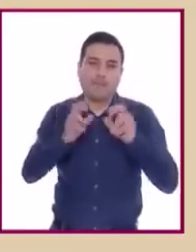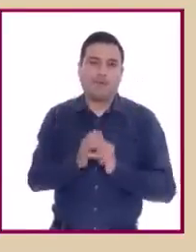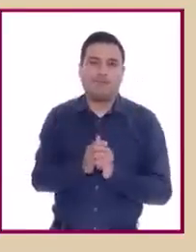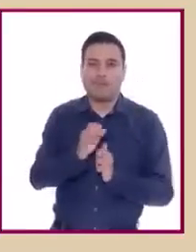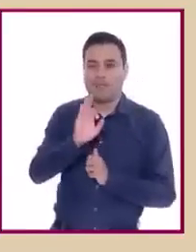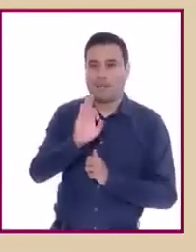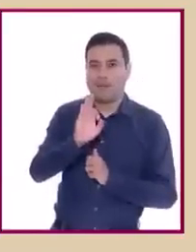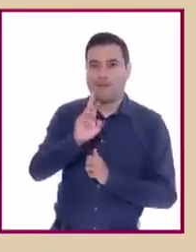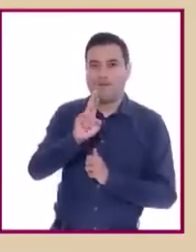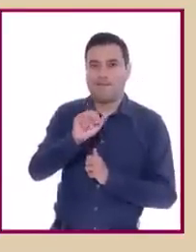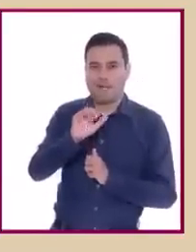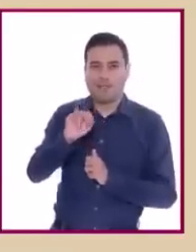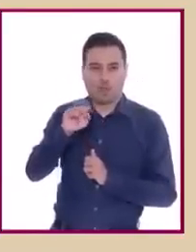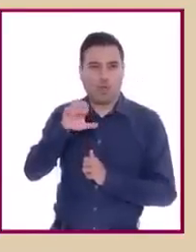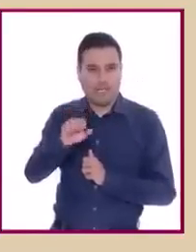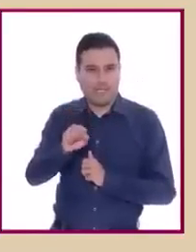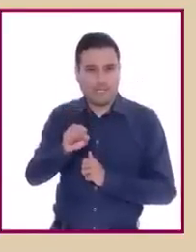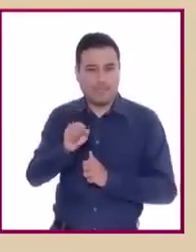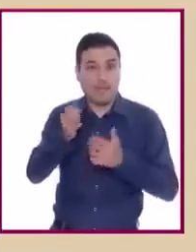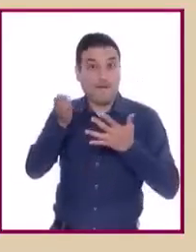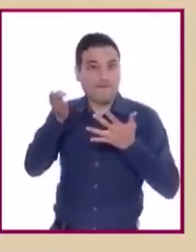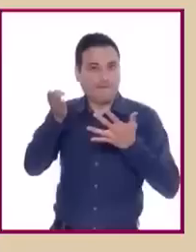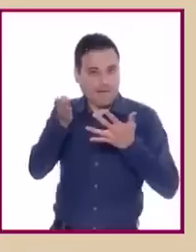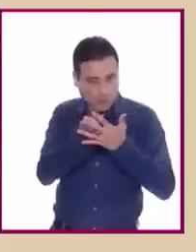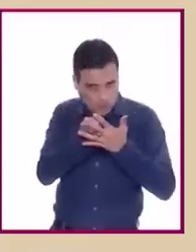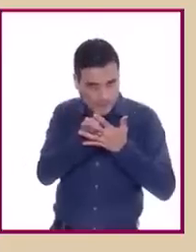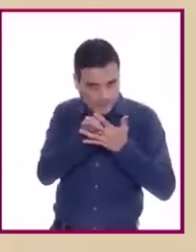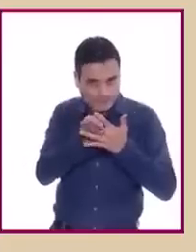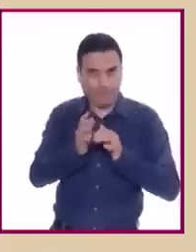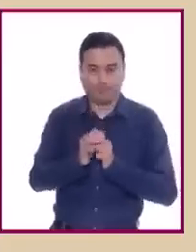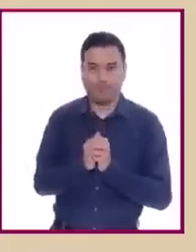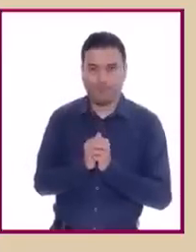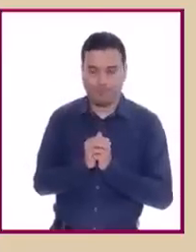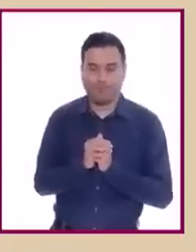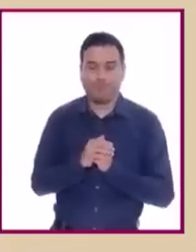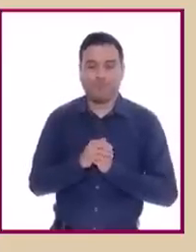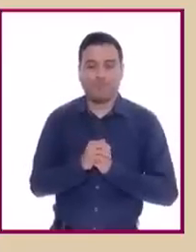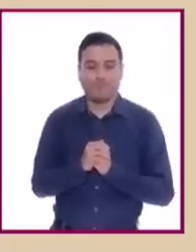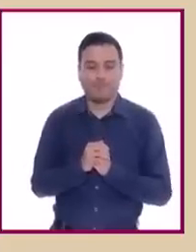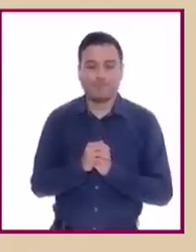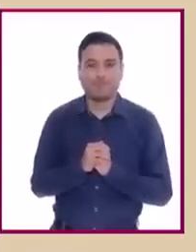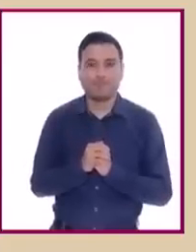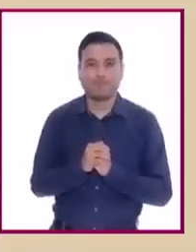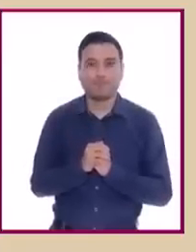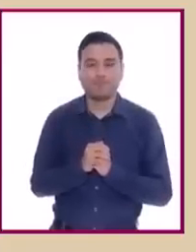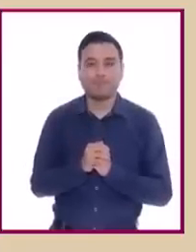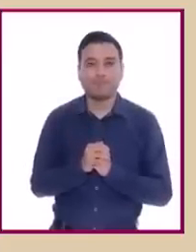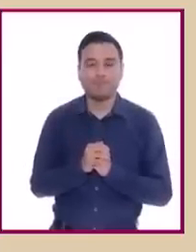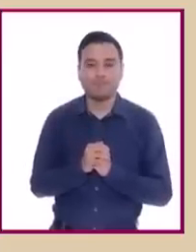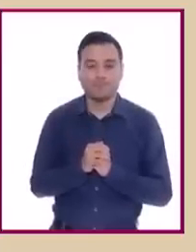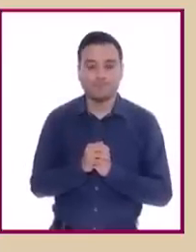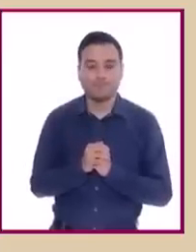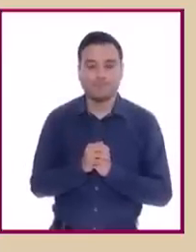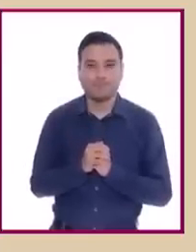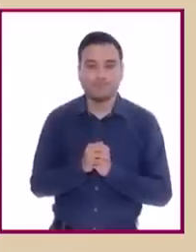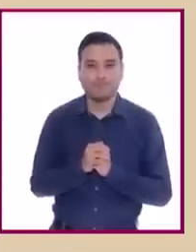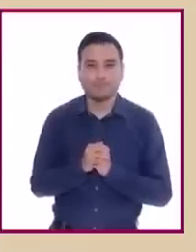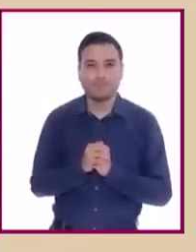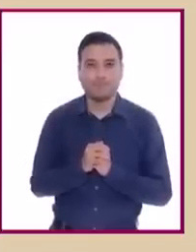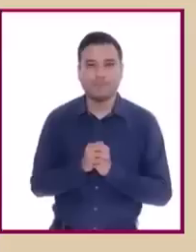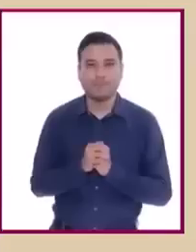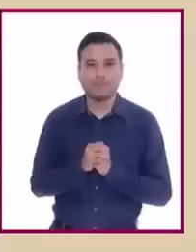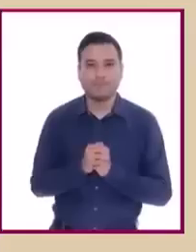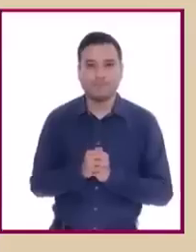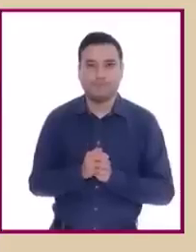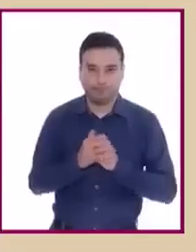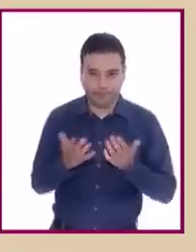trabajando uno de los significados de las fracciones en el que a partir del total de las